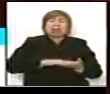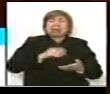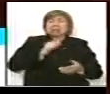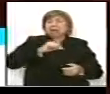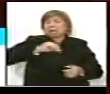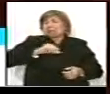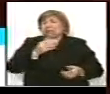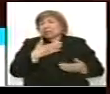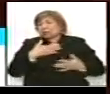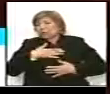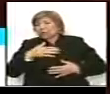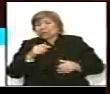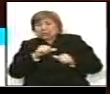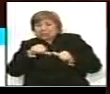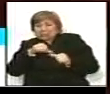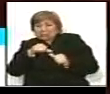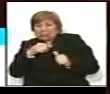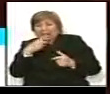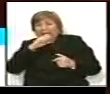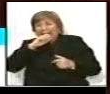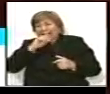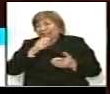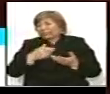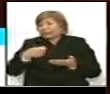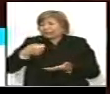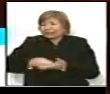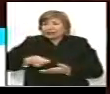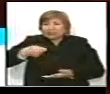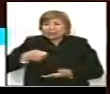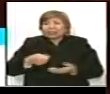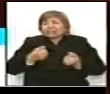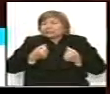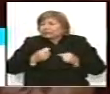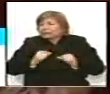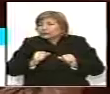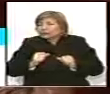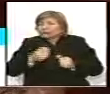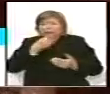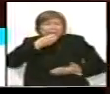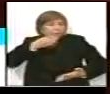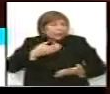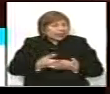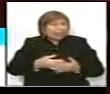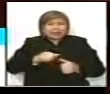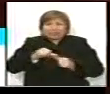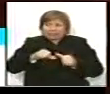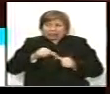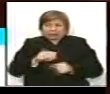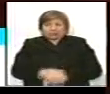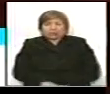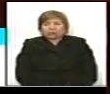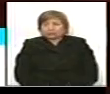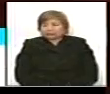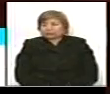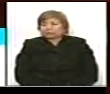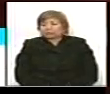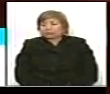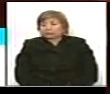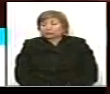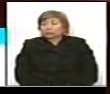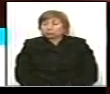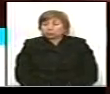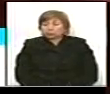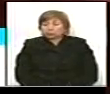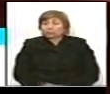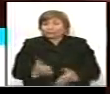que cuidar nuestras relaciones e invertir intencionalmente en buenas relaciones.